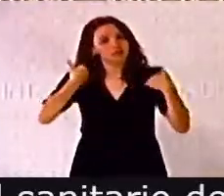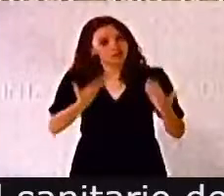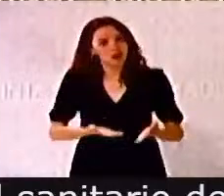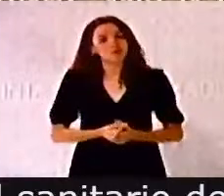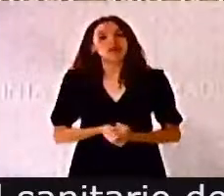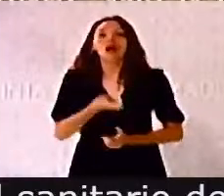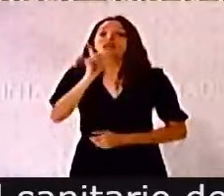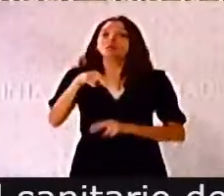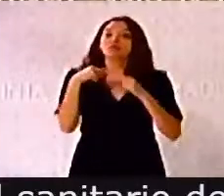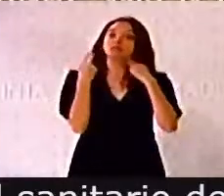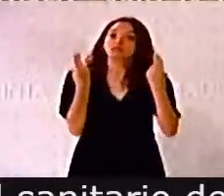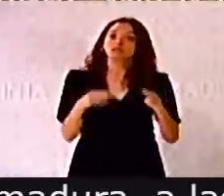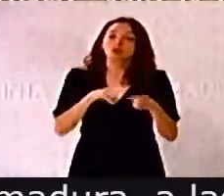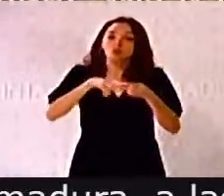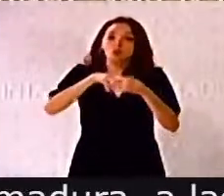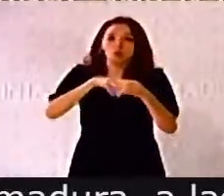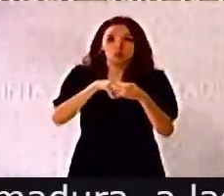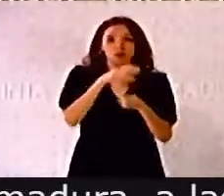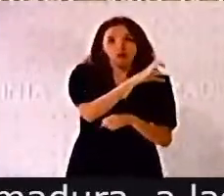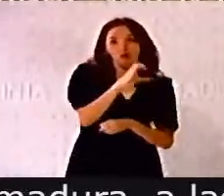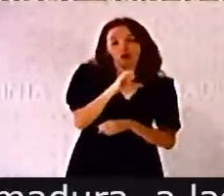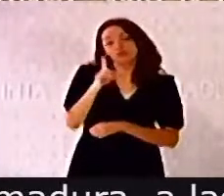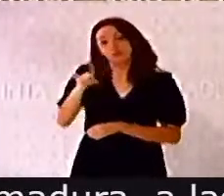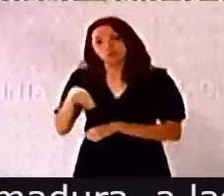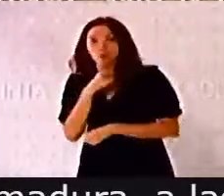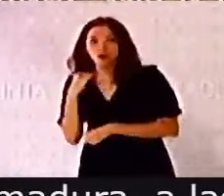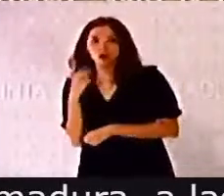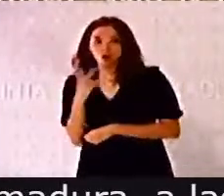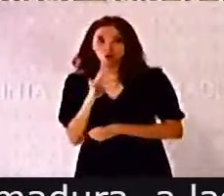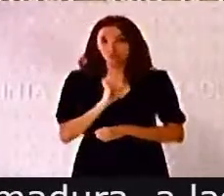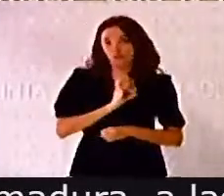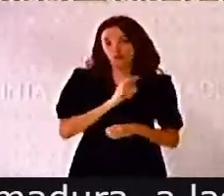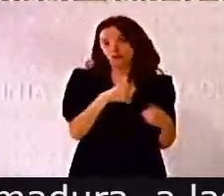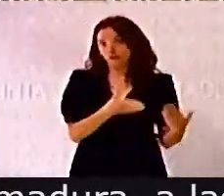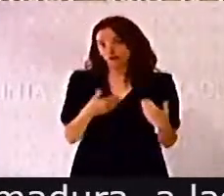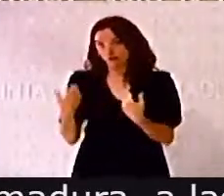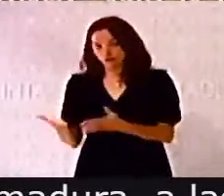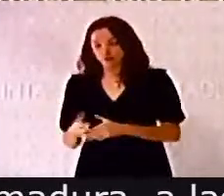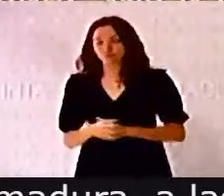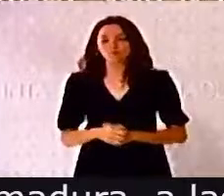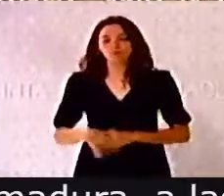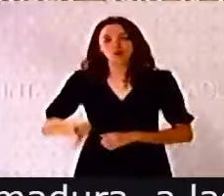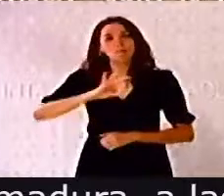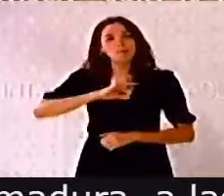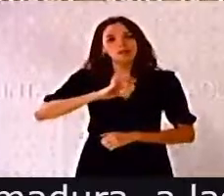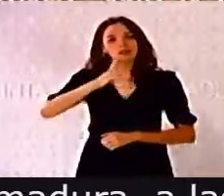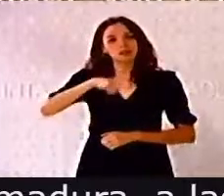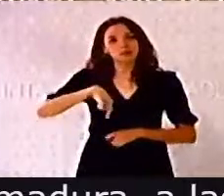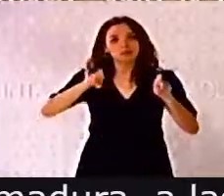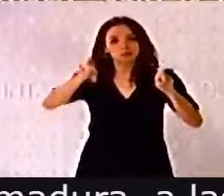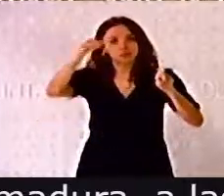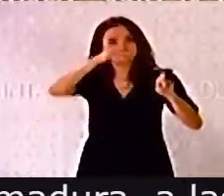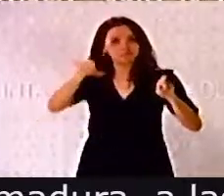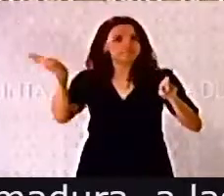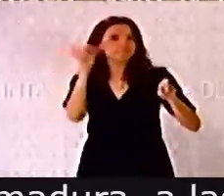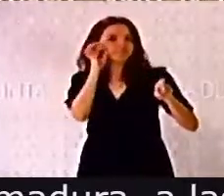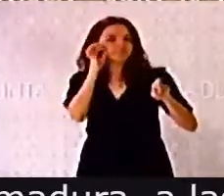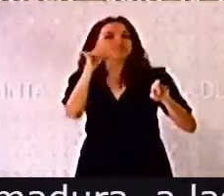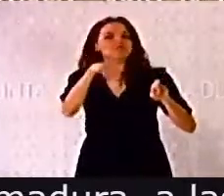las diputaciones provinciales de Cáceres y Badajoz. Medalla a los docentes y a las docentes de